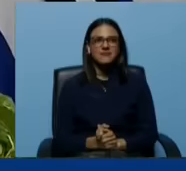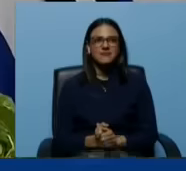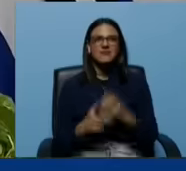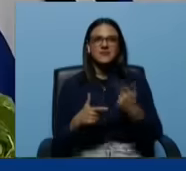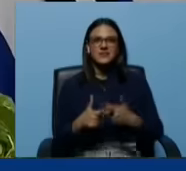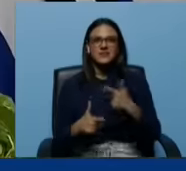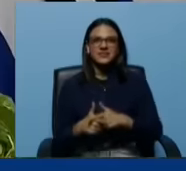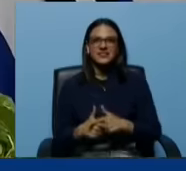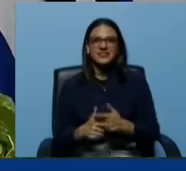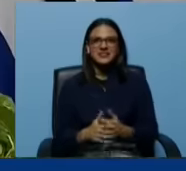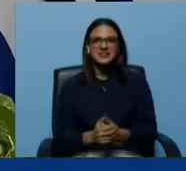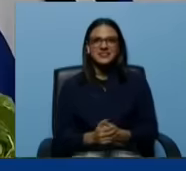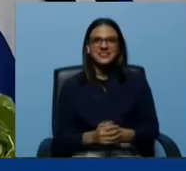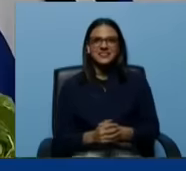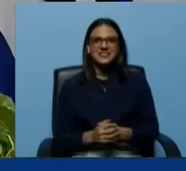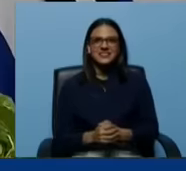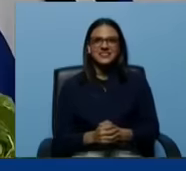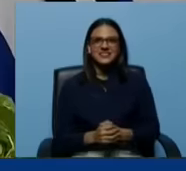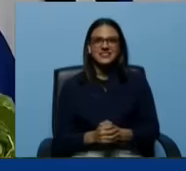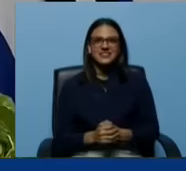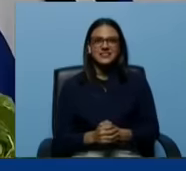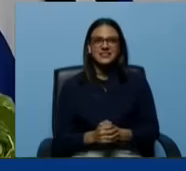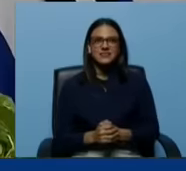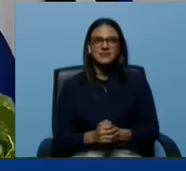Entonces, ahí,